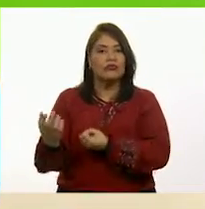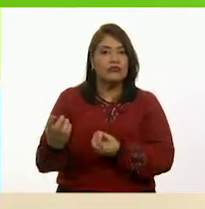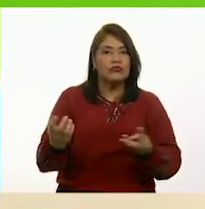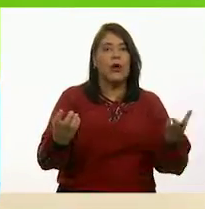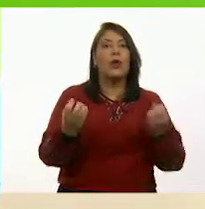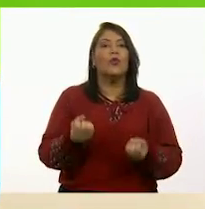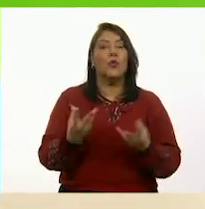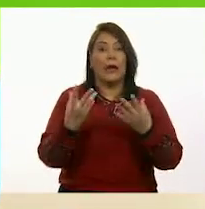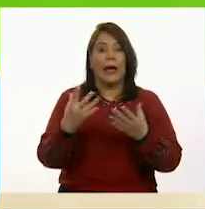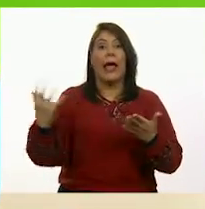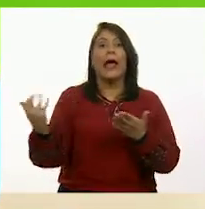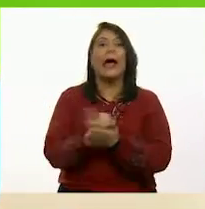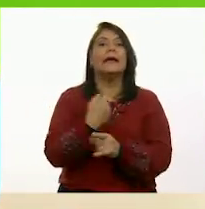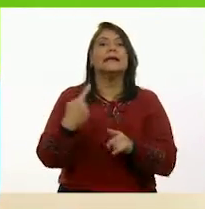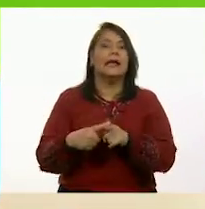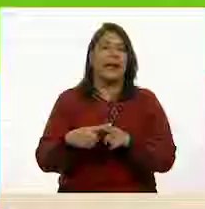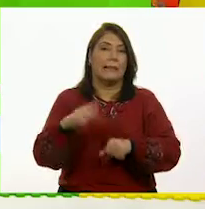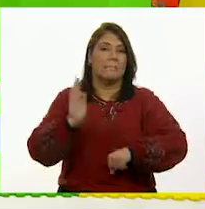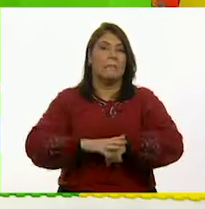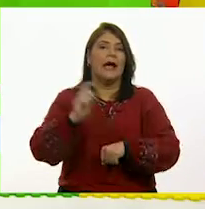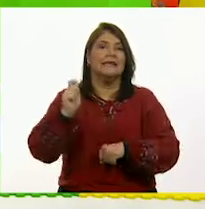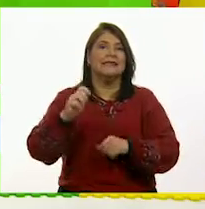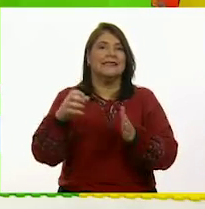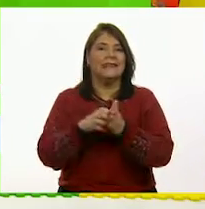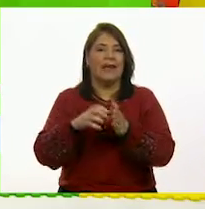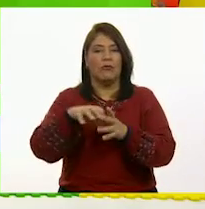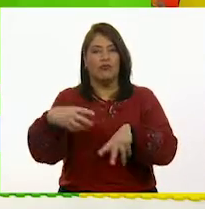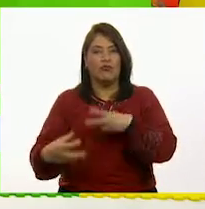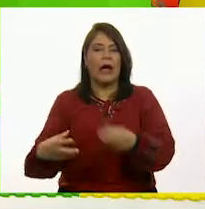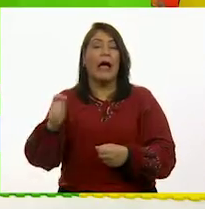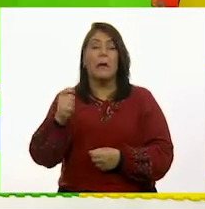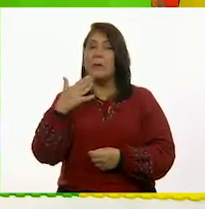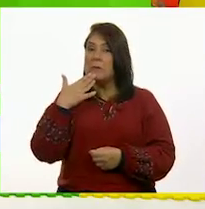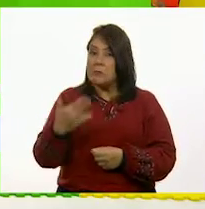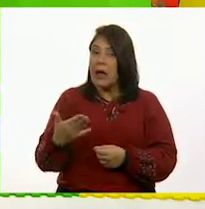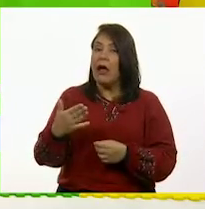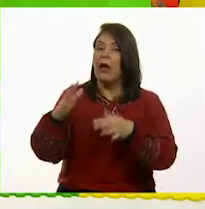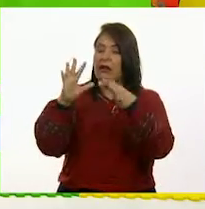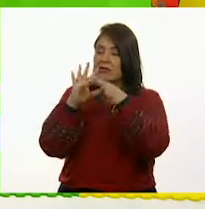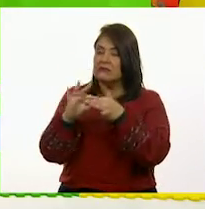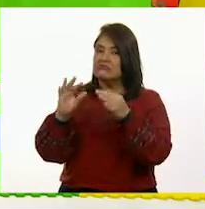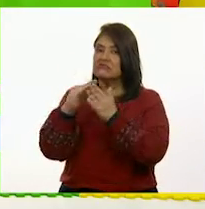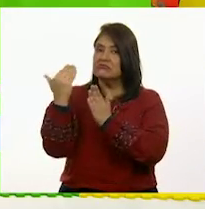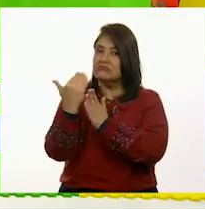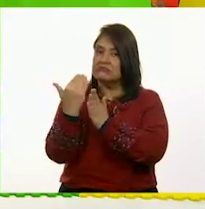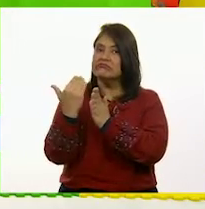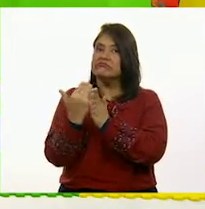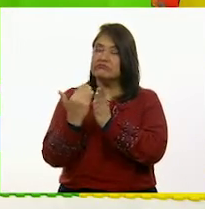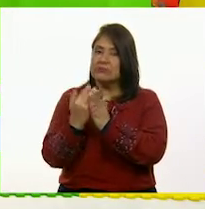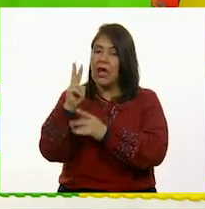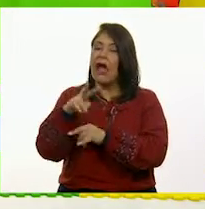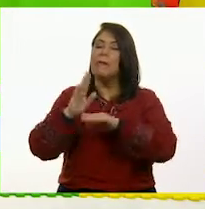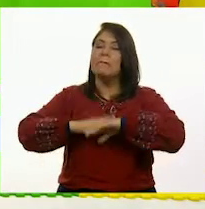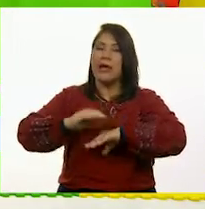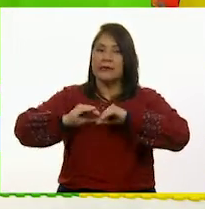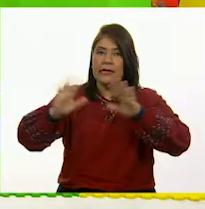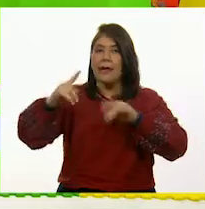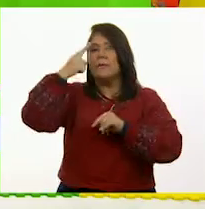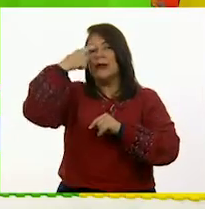derribado más cajas. Muy bien. Las instrucciones son correctas. Ya podré jugar con mi